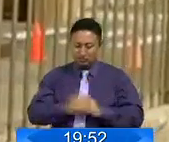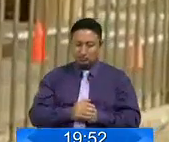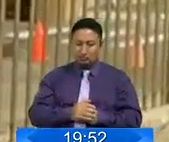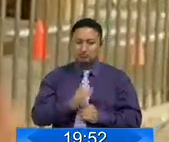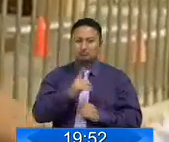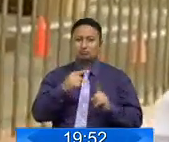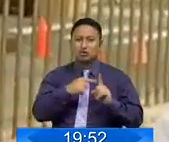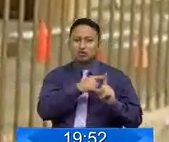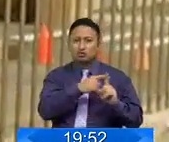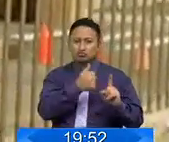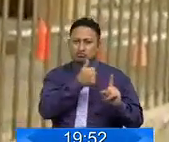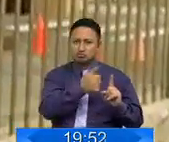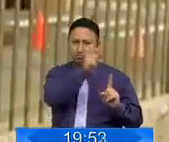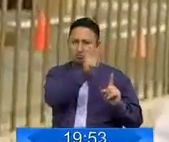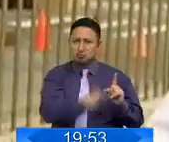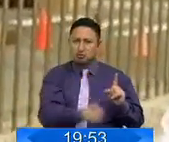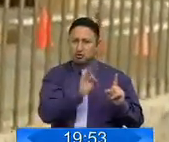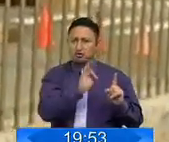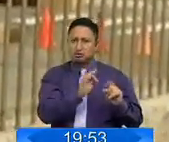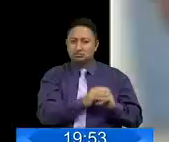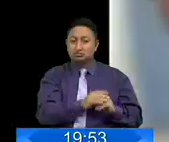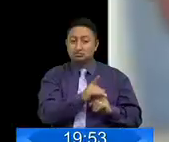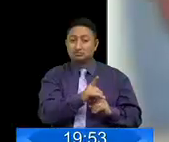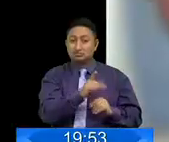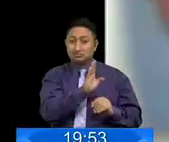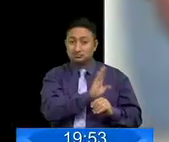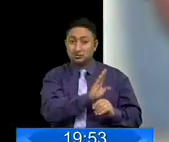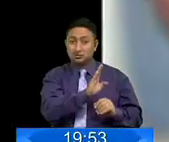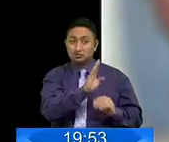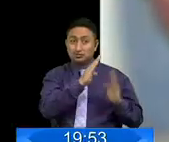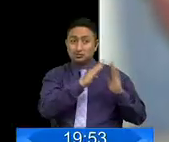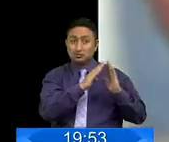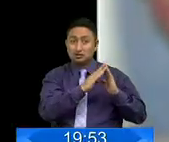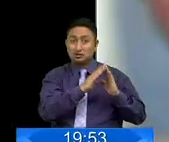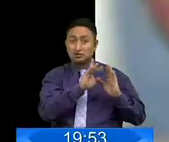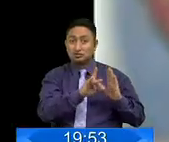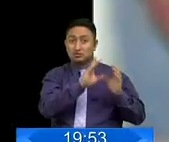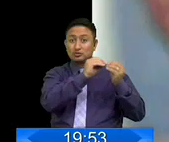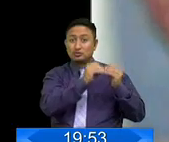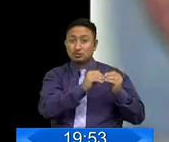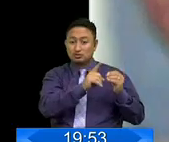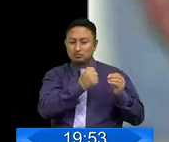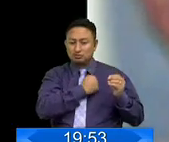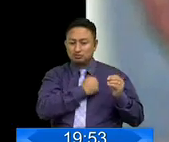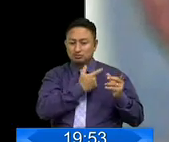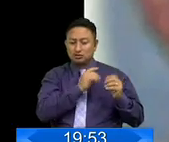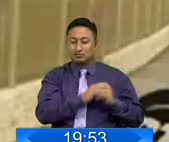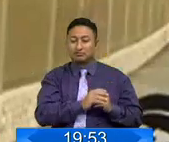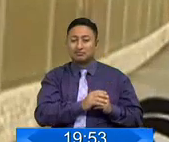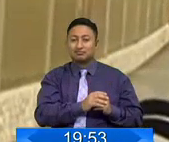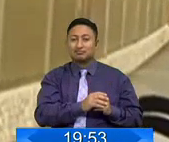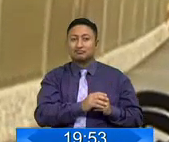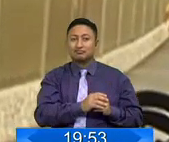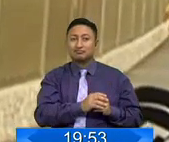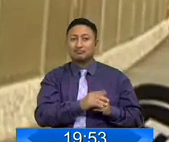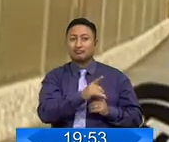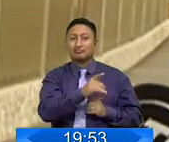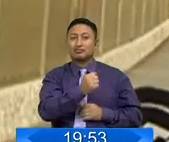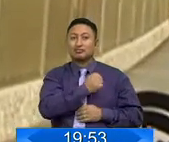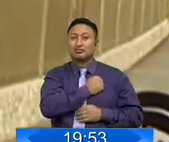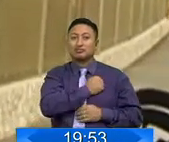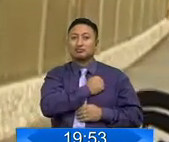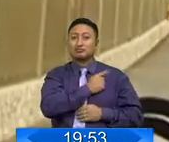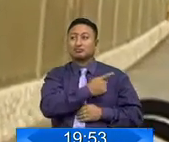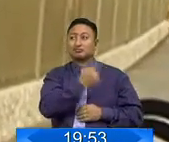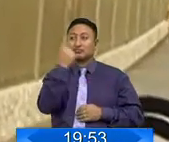un ser humano ejemplar, que desde su trinchera, a través de su formación empírica, le dio a la ciudad. Él fue dueño de la